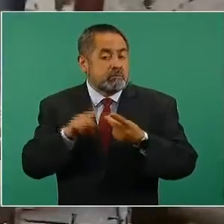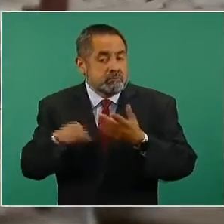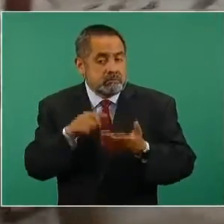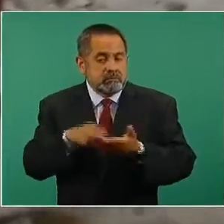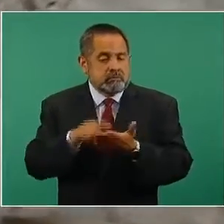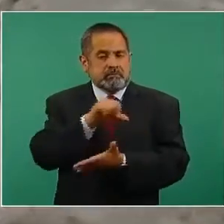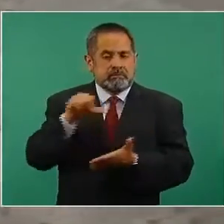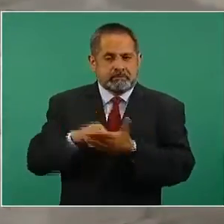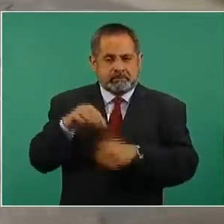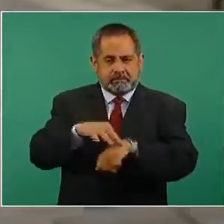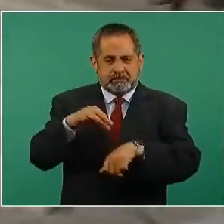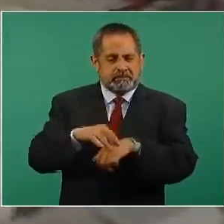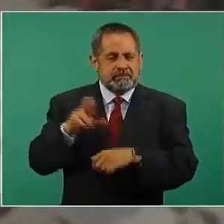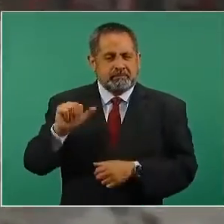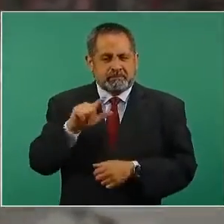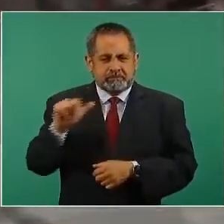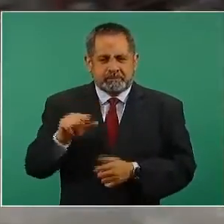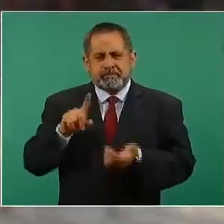La Raza.